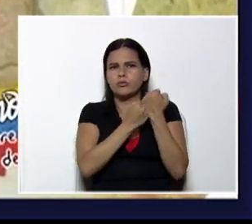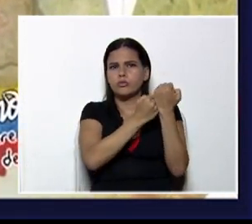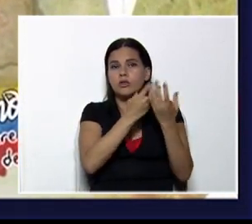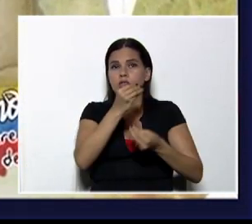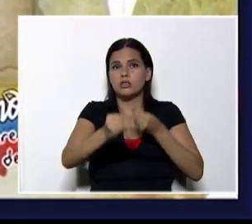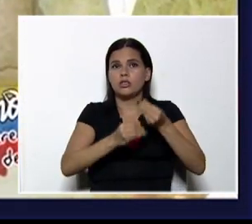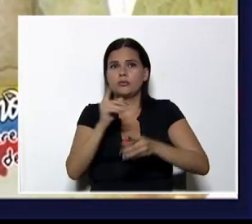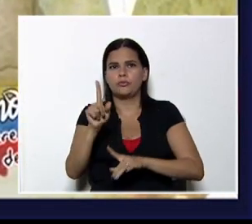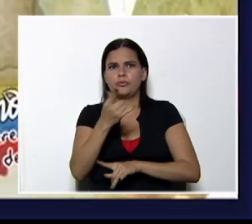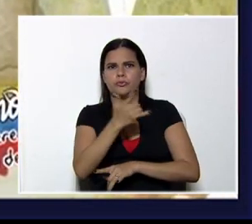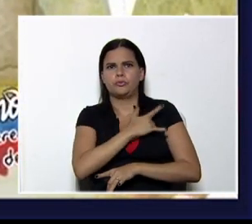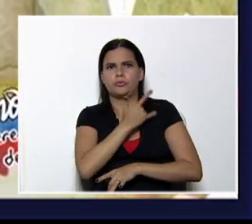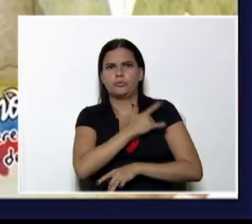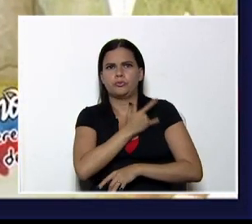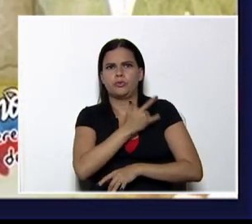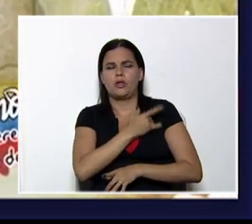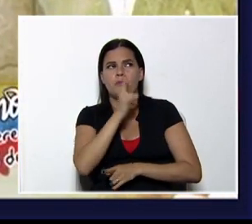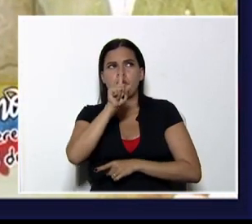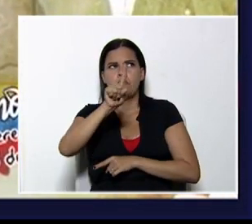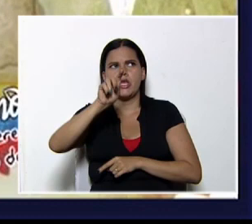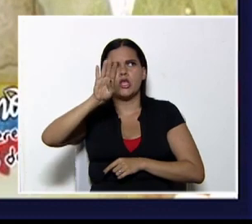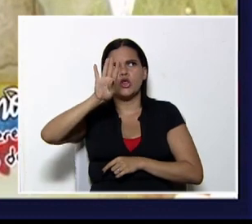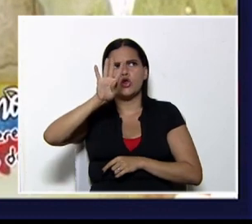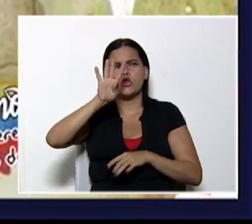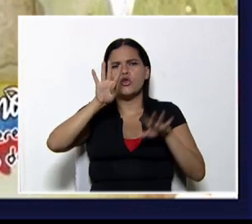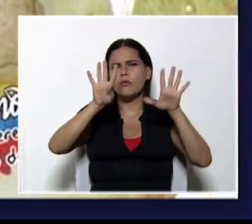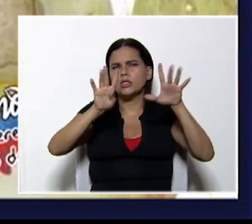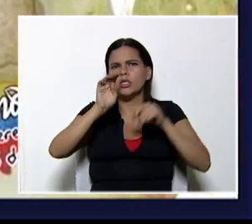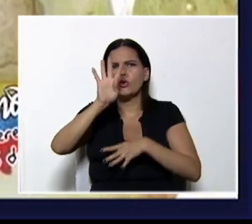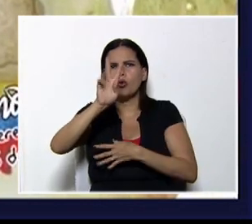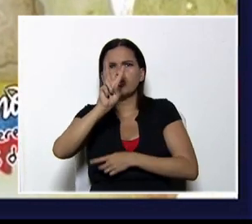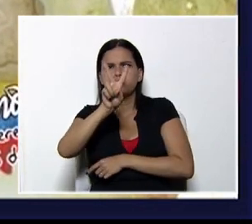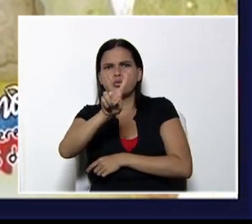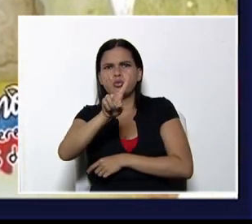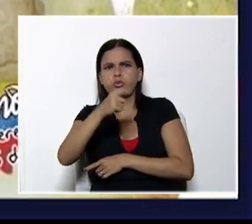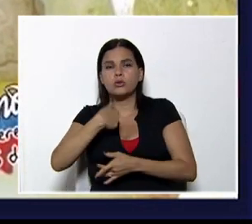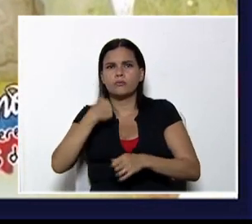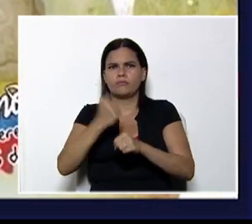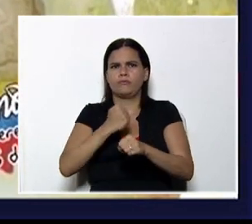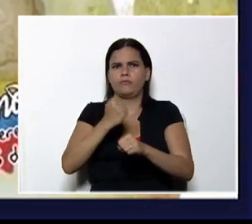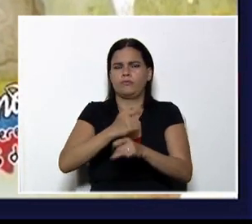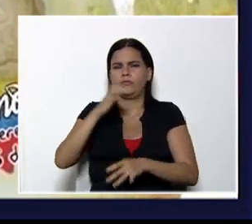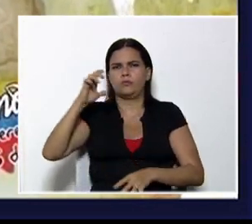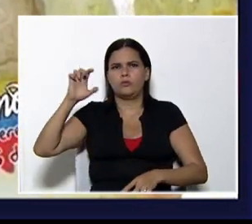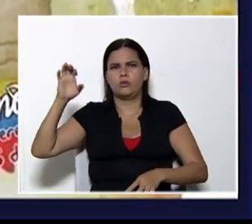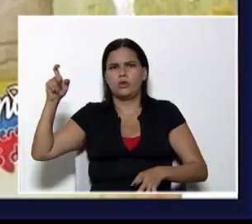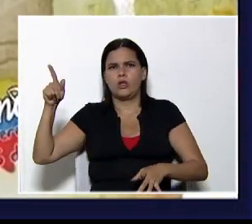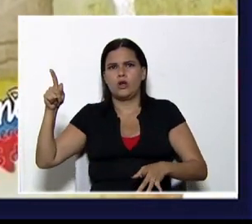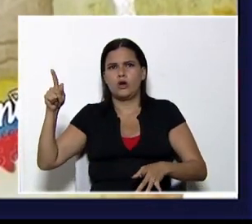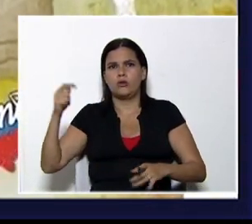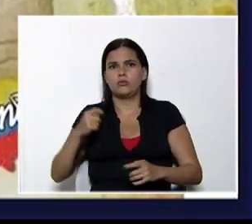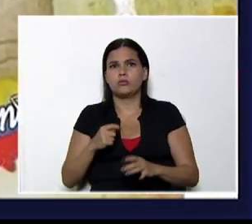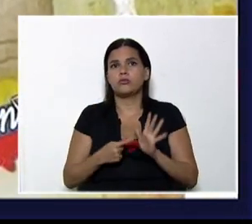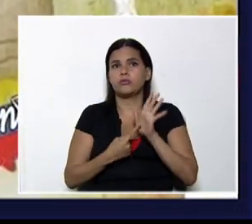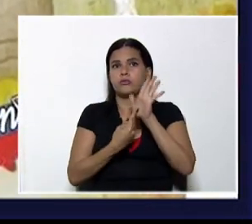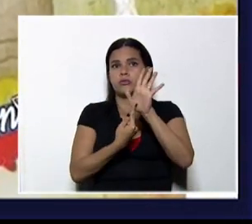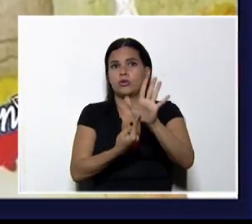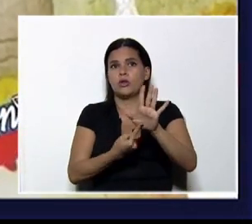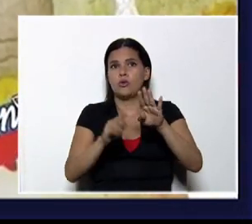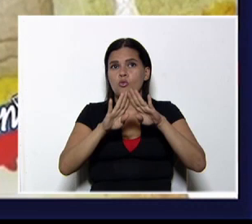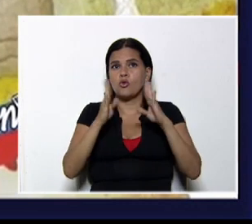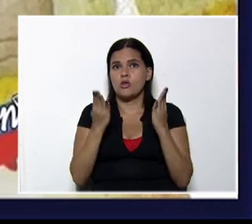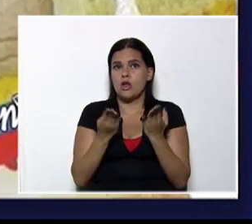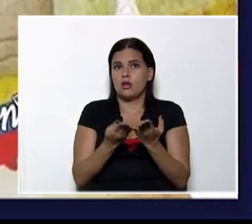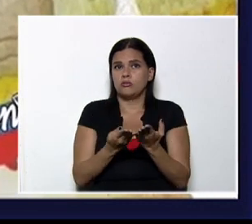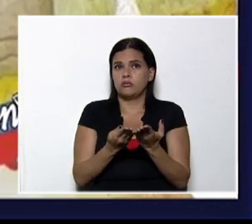en 1842 y su labor en las letras le valen hoy el reconocimiento mundial. Creo urgente